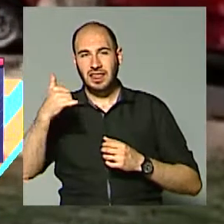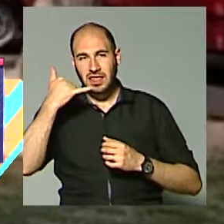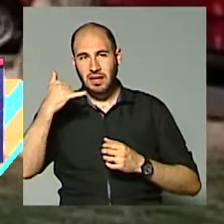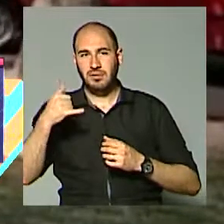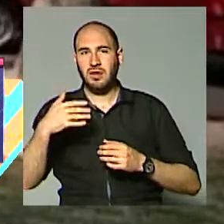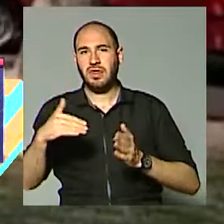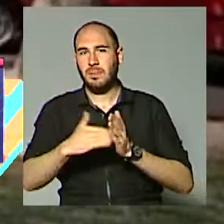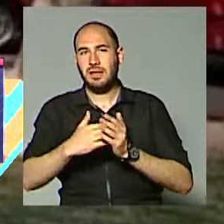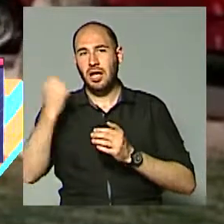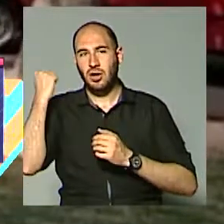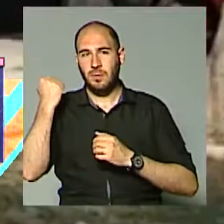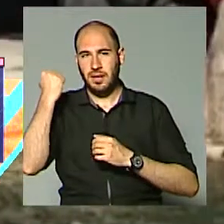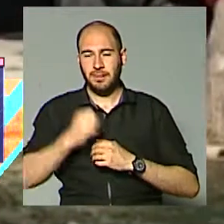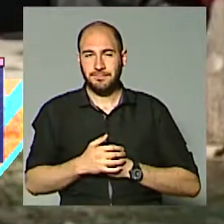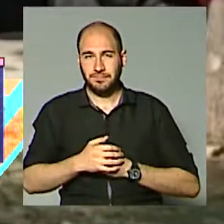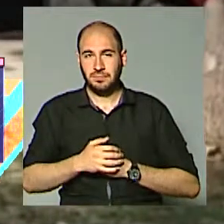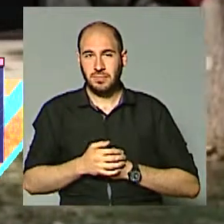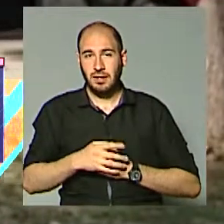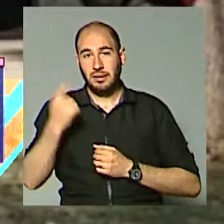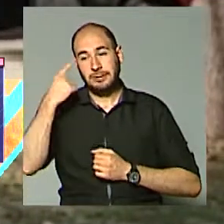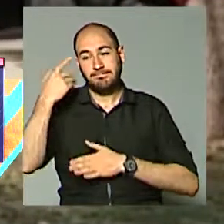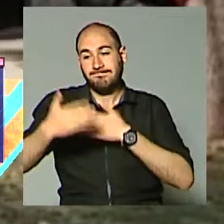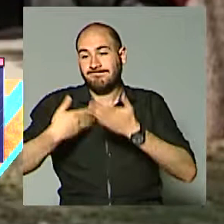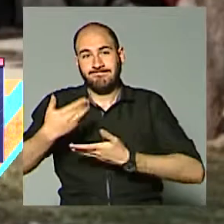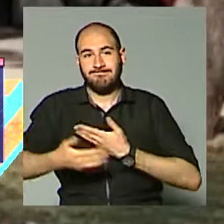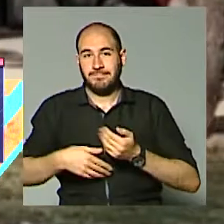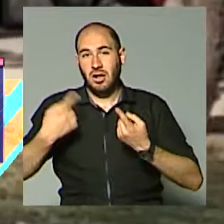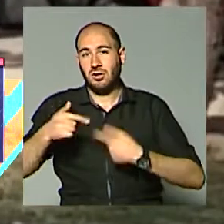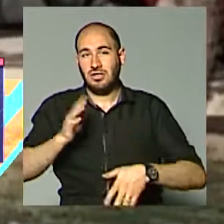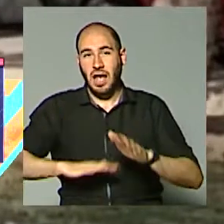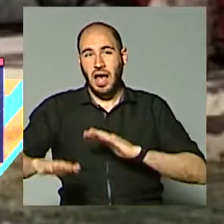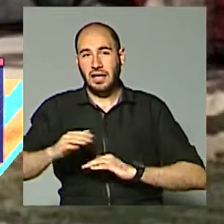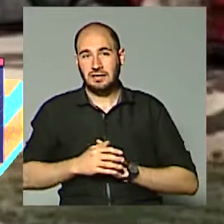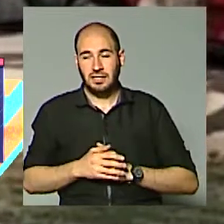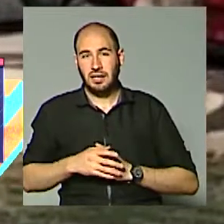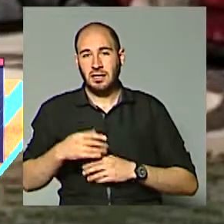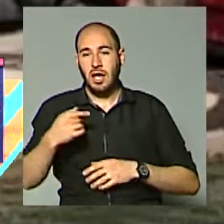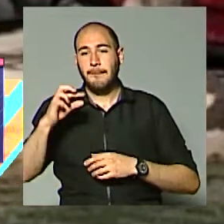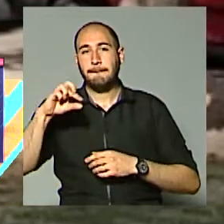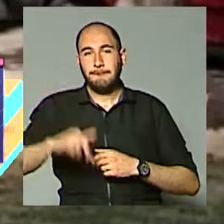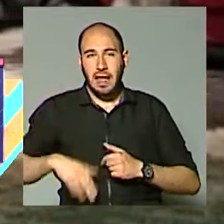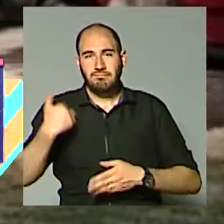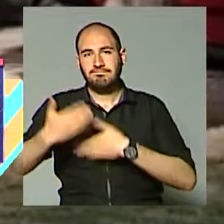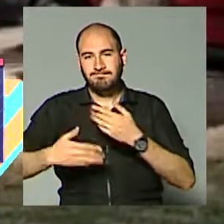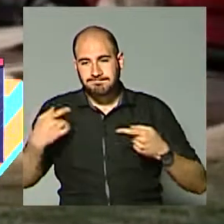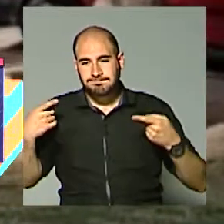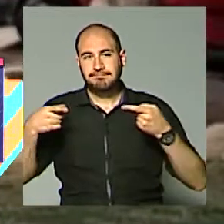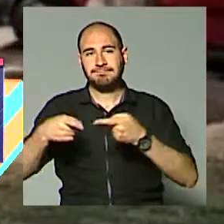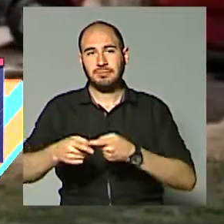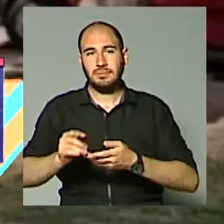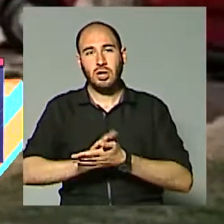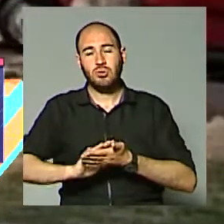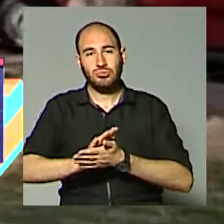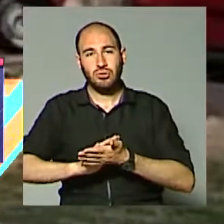dependencia económica. Y bueno, vamos pensando y accionando en construir políticas que tiendan a abordar